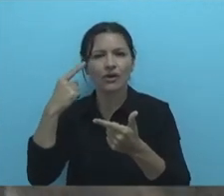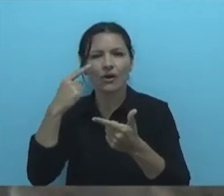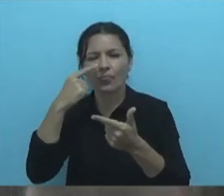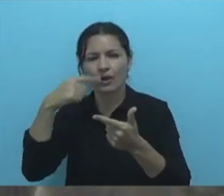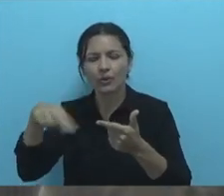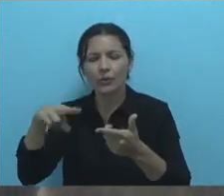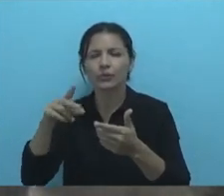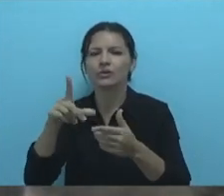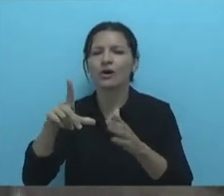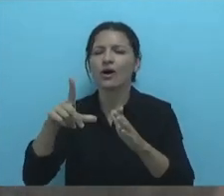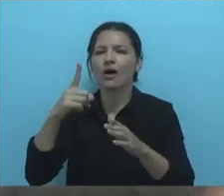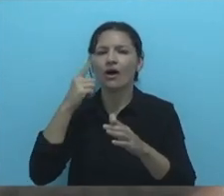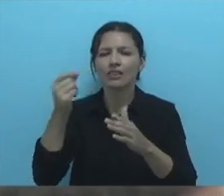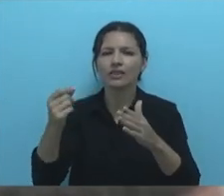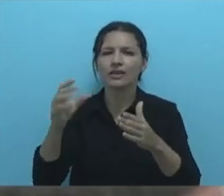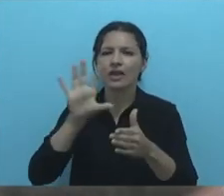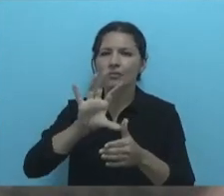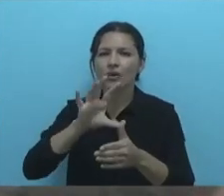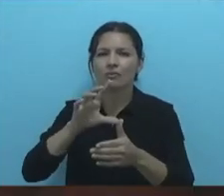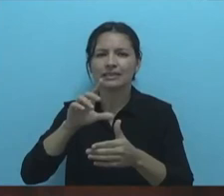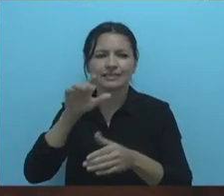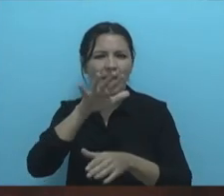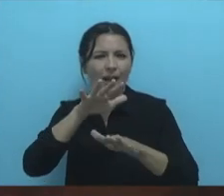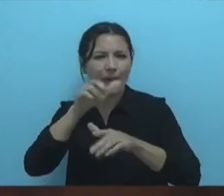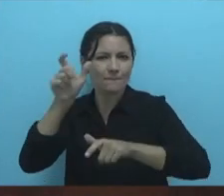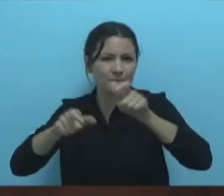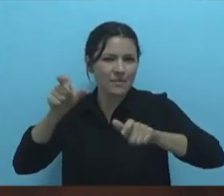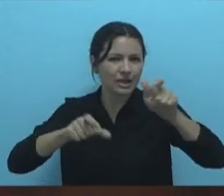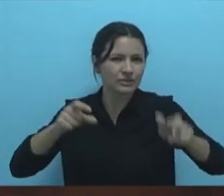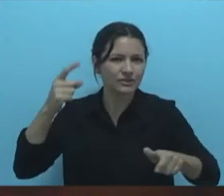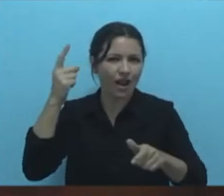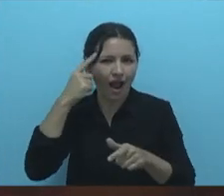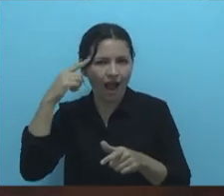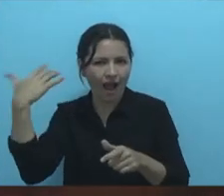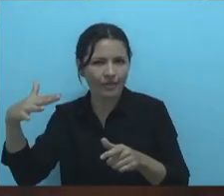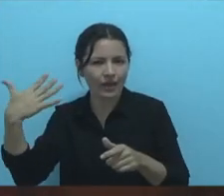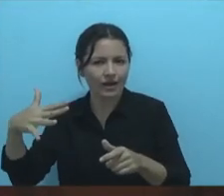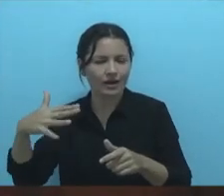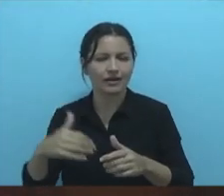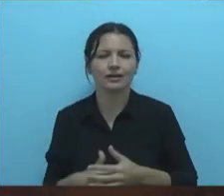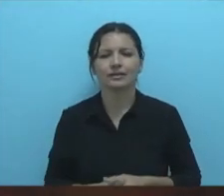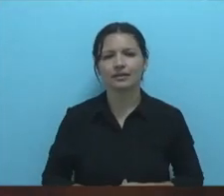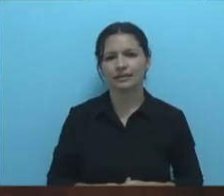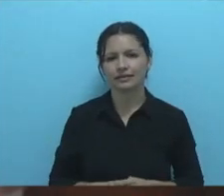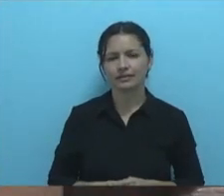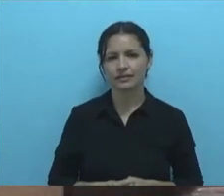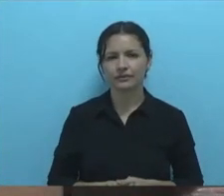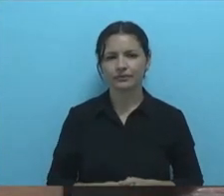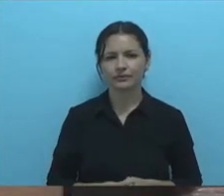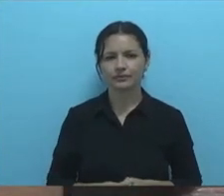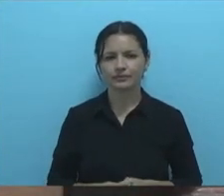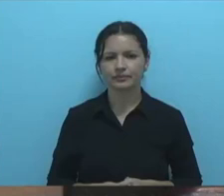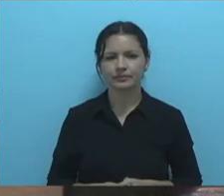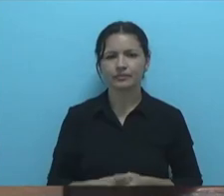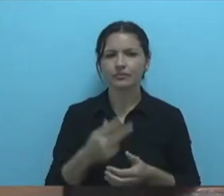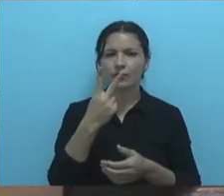capacidades Gracias diputada tiene la palabra diputada Silvana di Stéfano Muchas gracias señor presidente para ingresar